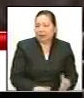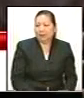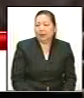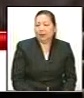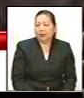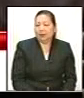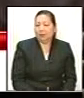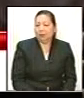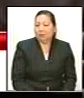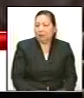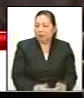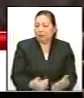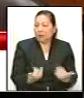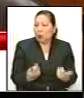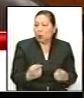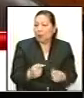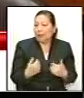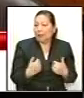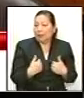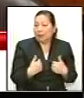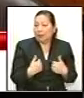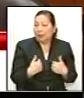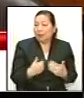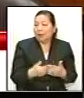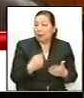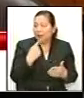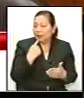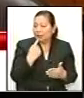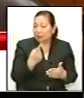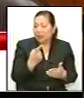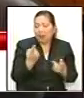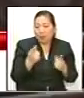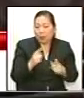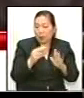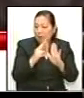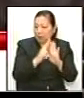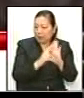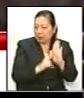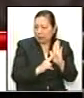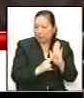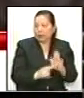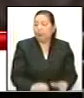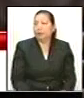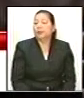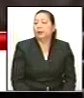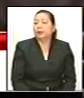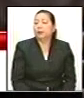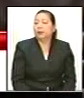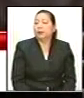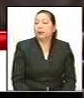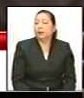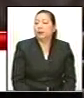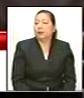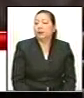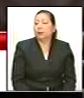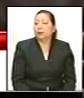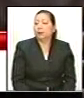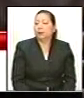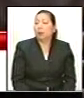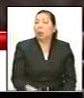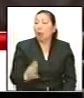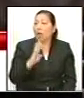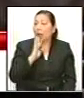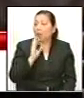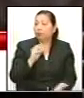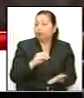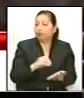para no saltar un precedente, aun cuando tenemos la prerrogativa de hacerlo de acuerdo al reglamento, de que hay una cuestión previa. En todo caso, que mande un nuevo